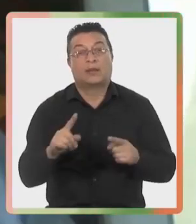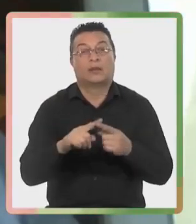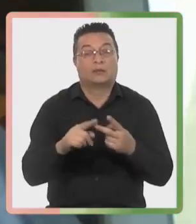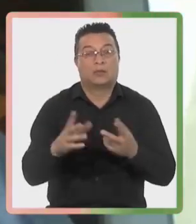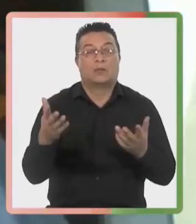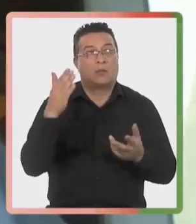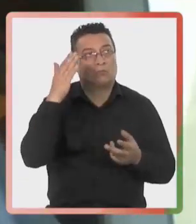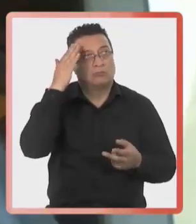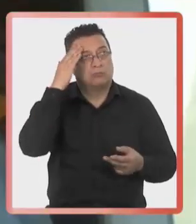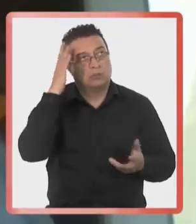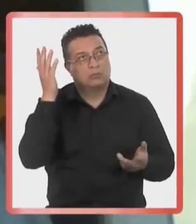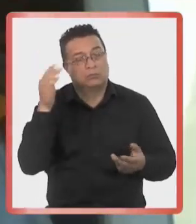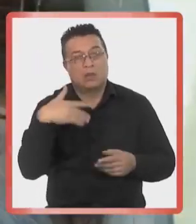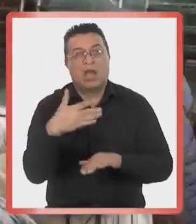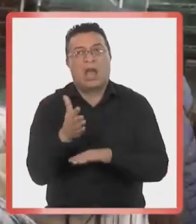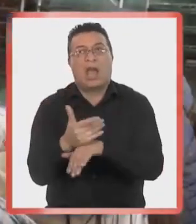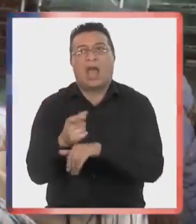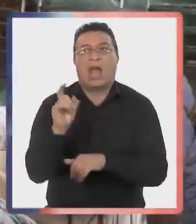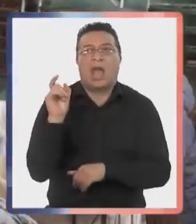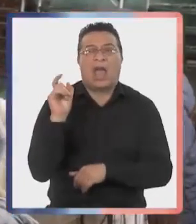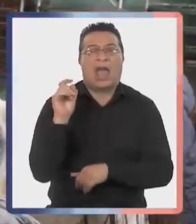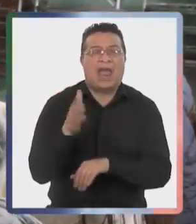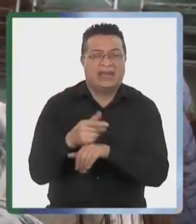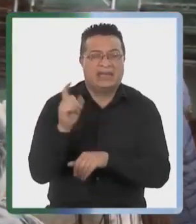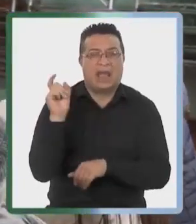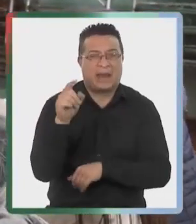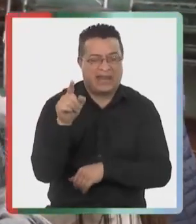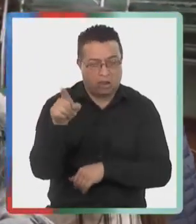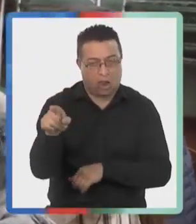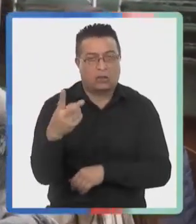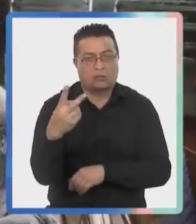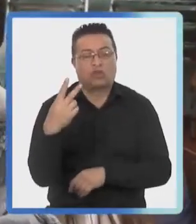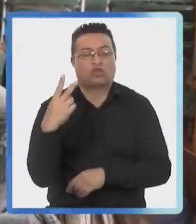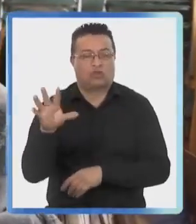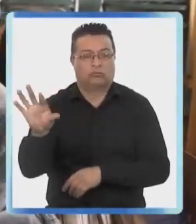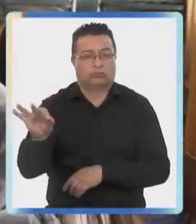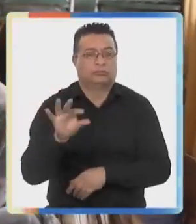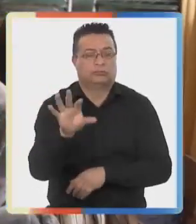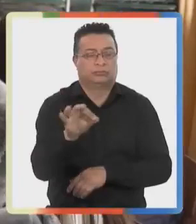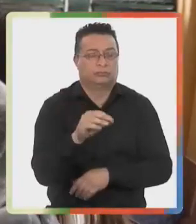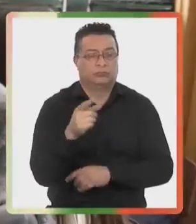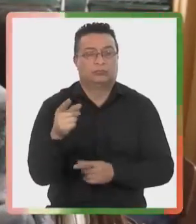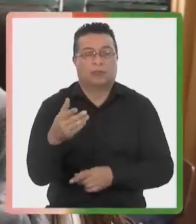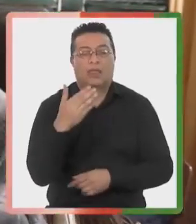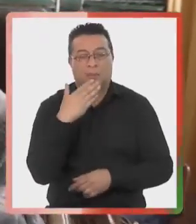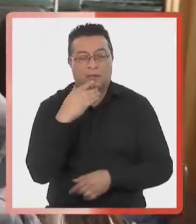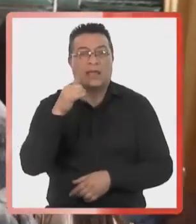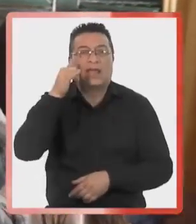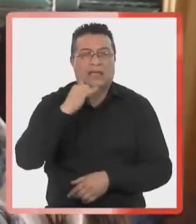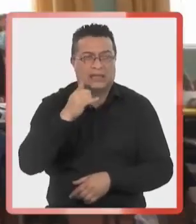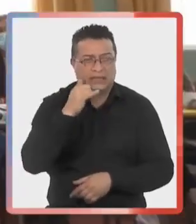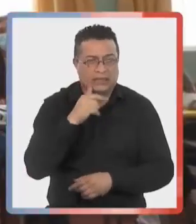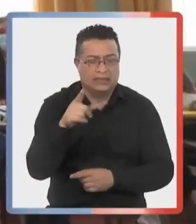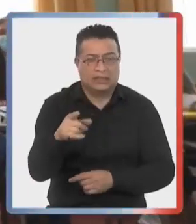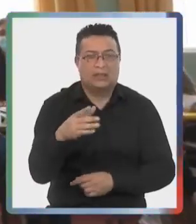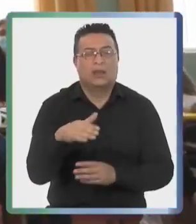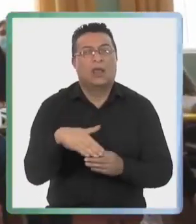a ver, de memoria, obviamente es Arica y Parinacota, es también